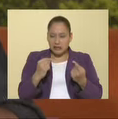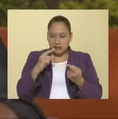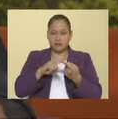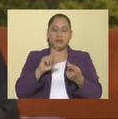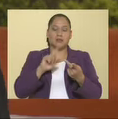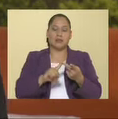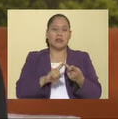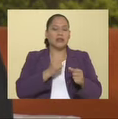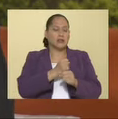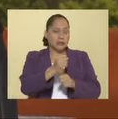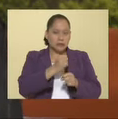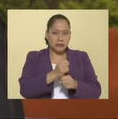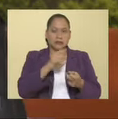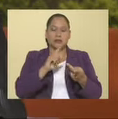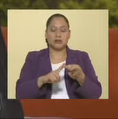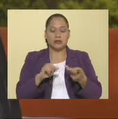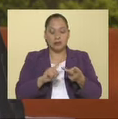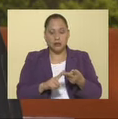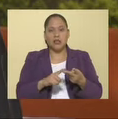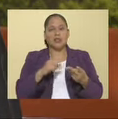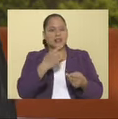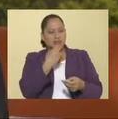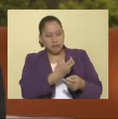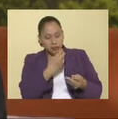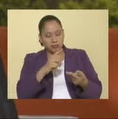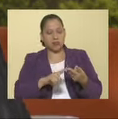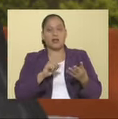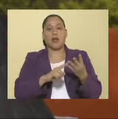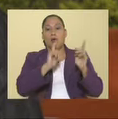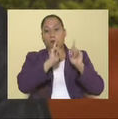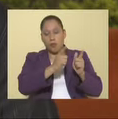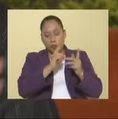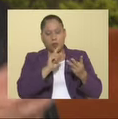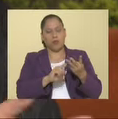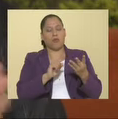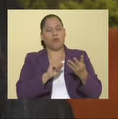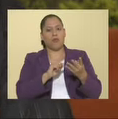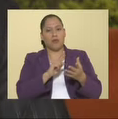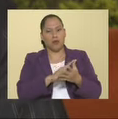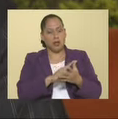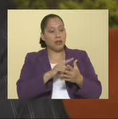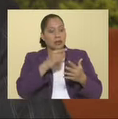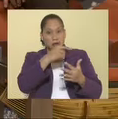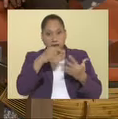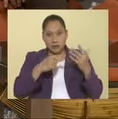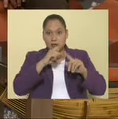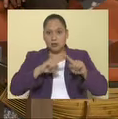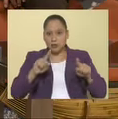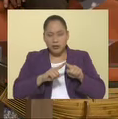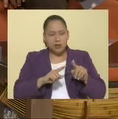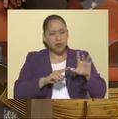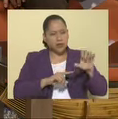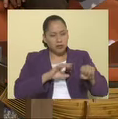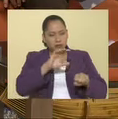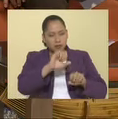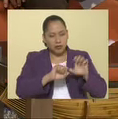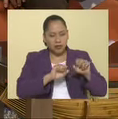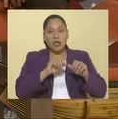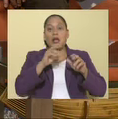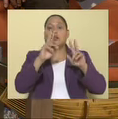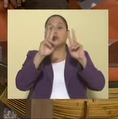discriminación, marginación, críticas, burlas, recargadas en cuestiones